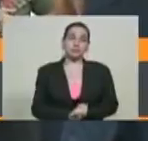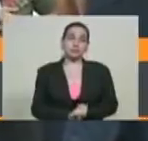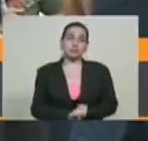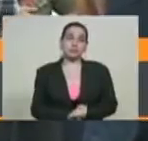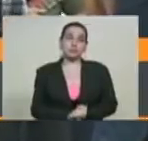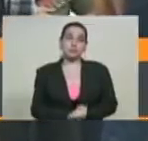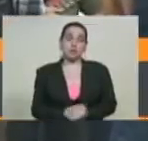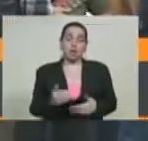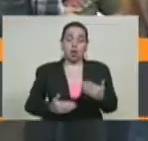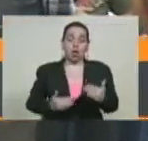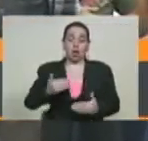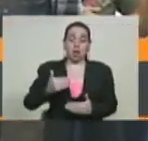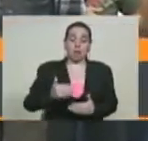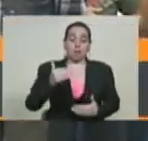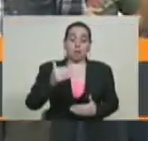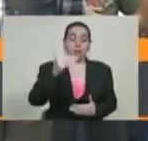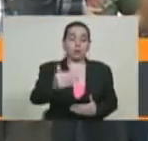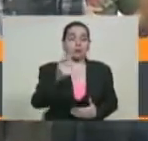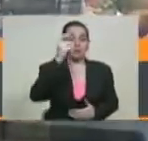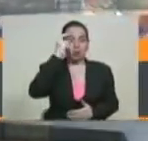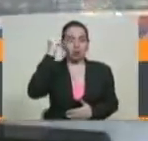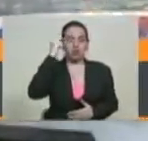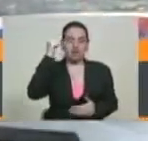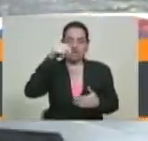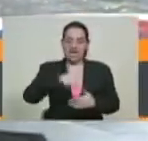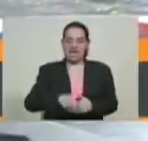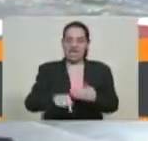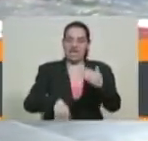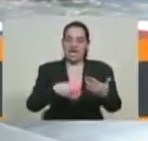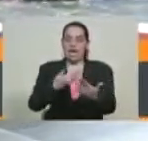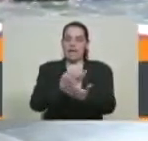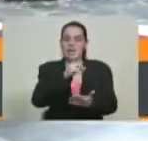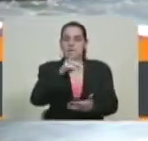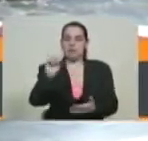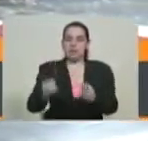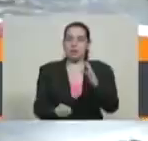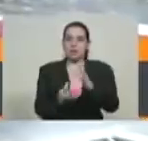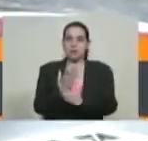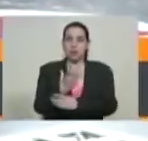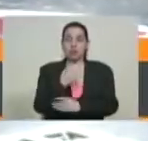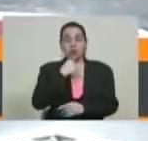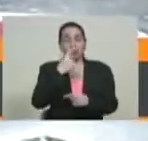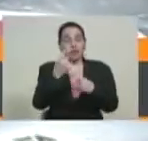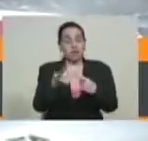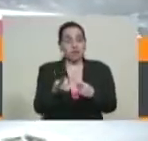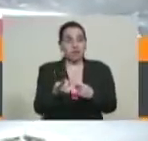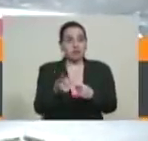en los próximos días de aquí al 20 de mayo, yo les diría